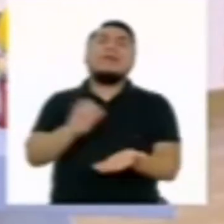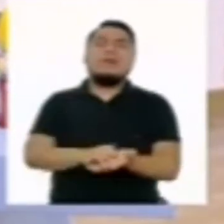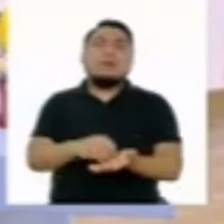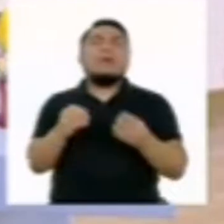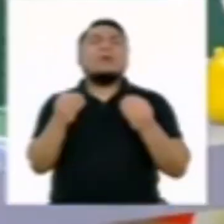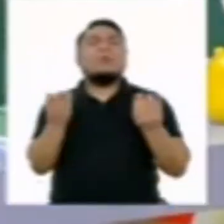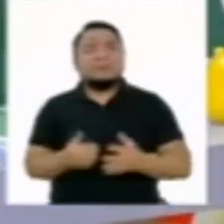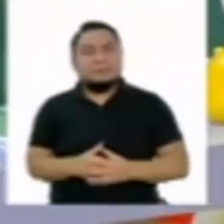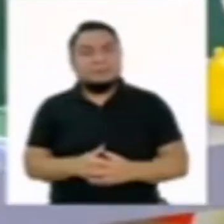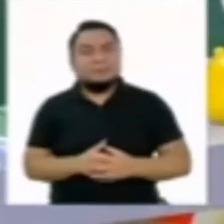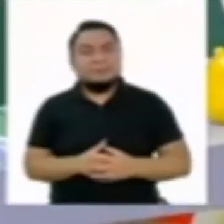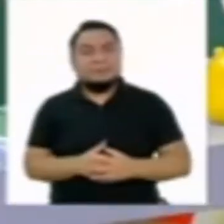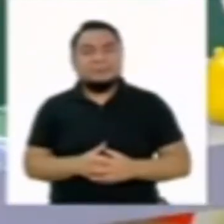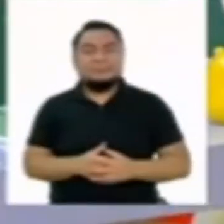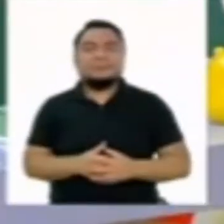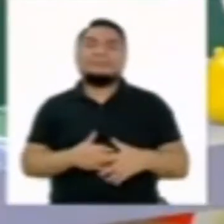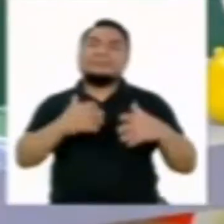pasar?